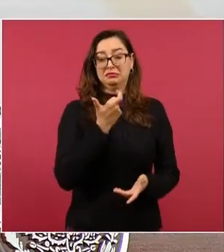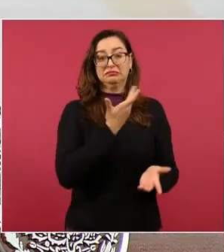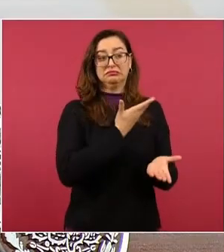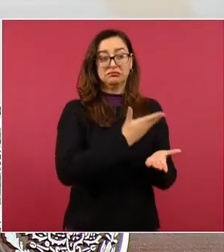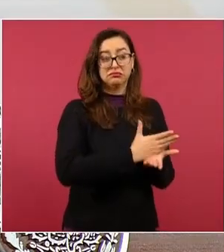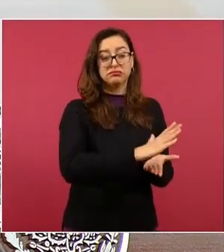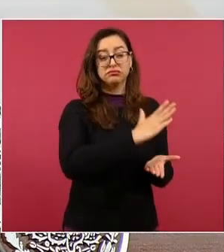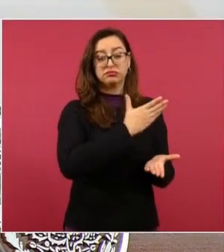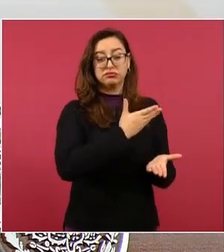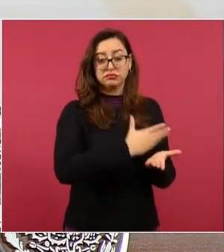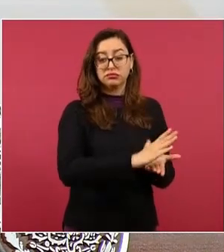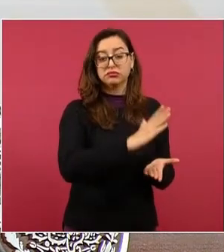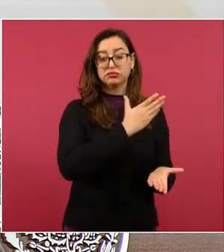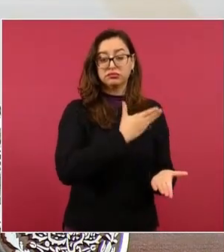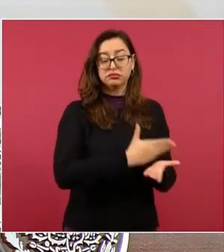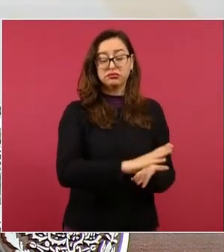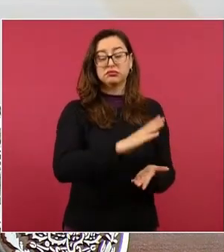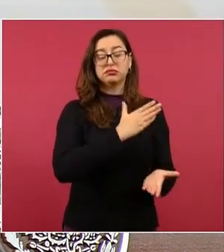de